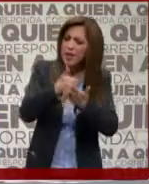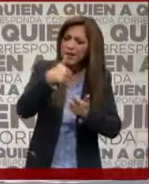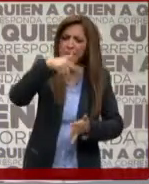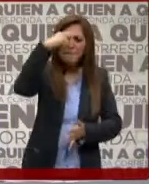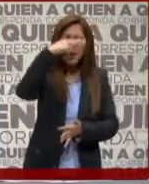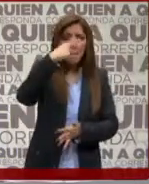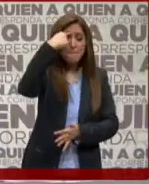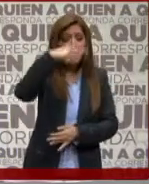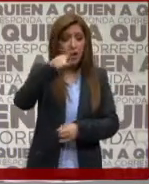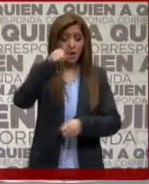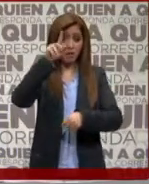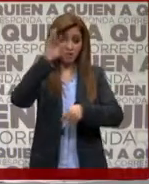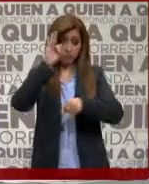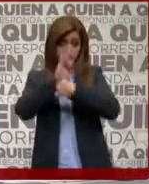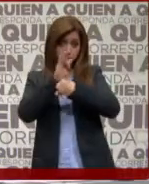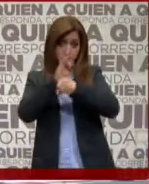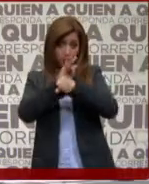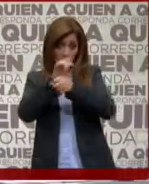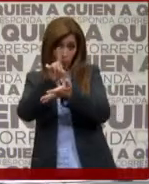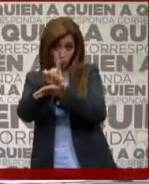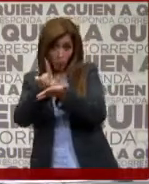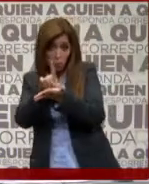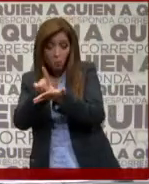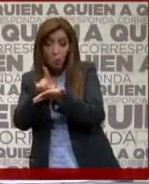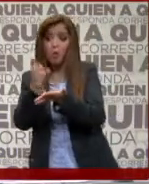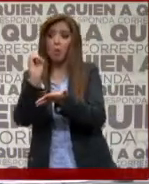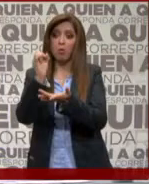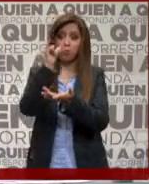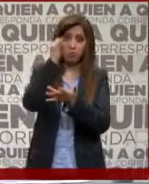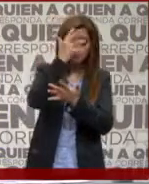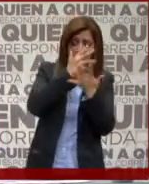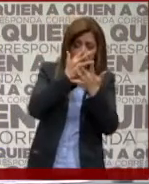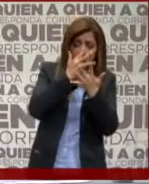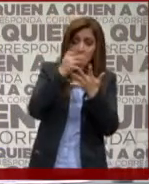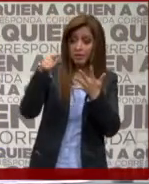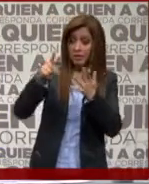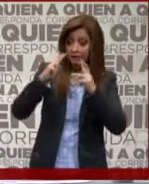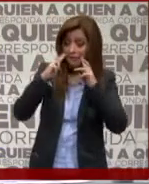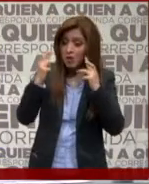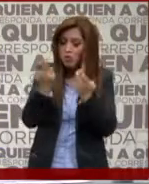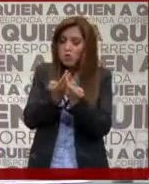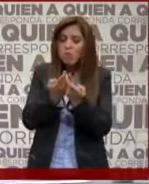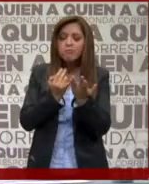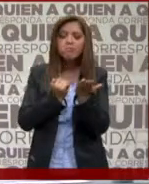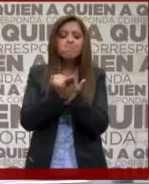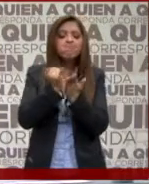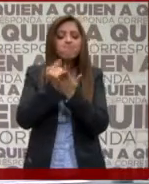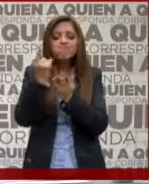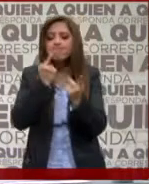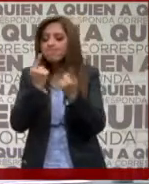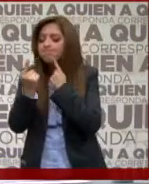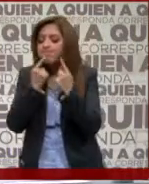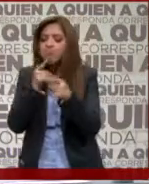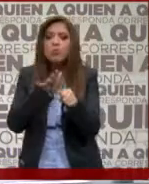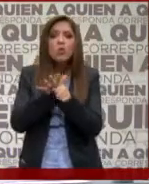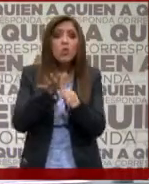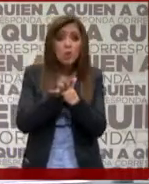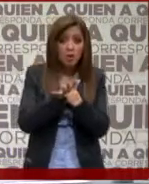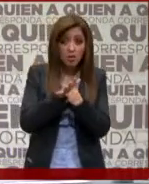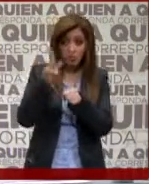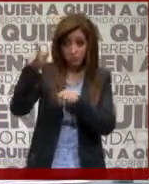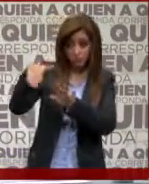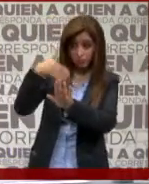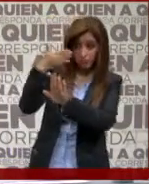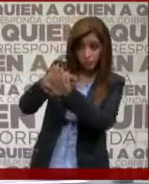adicciones y se tomaron decisiones muy importantes en dicha reunión las decisiones fueron no vamos a salir con a luchar contra el